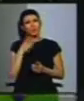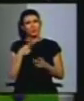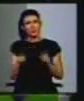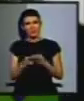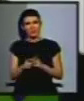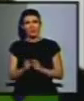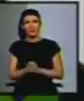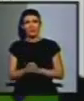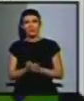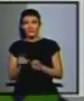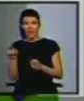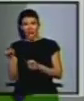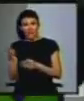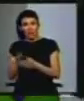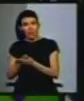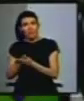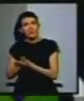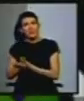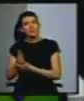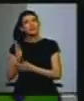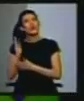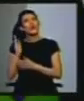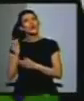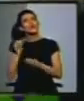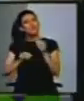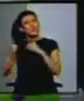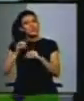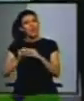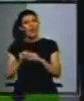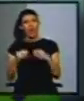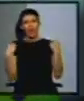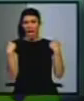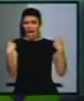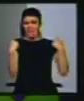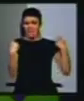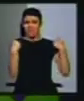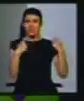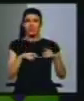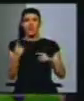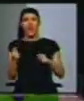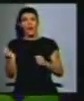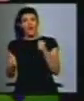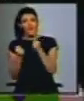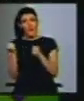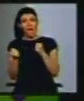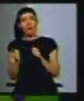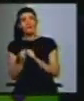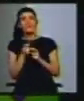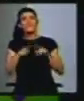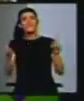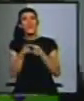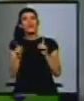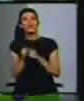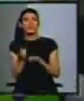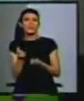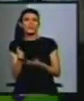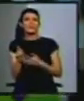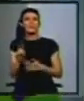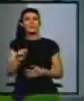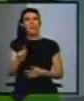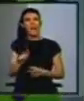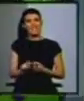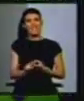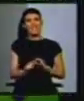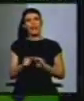Desde ese momento, Beto comenzó a masificar una mezcla de ejercicios y bailes, todo basado en la música latina como la salsa, el